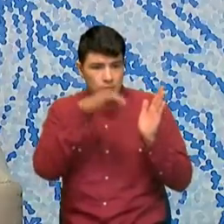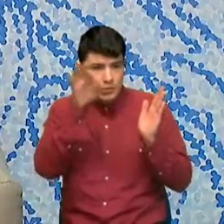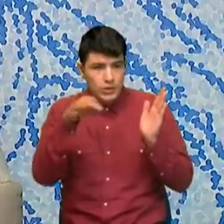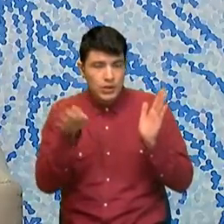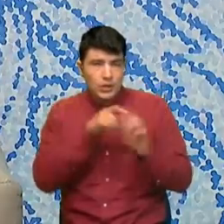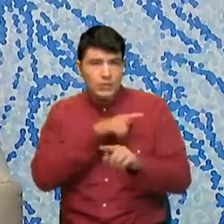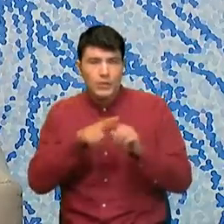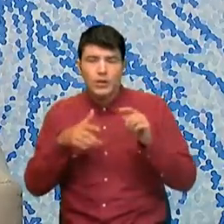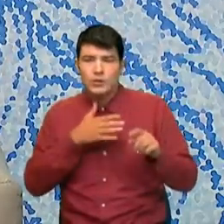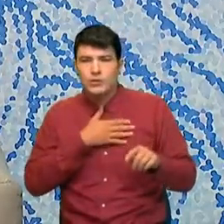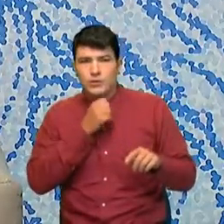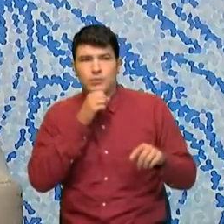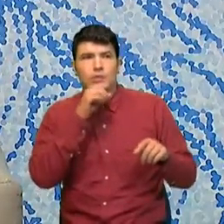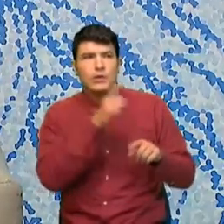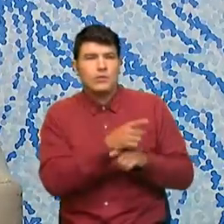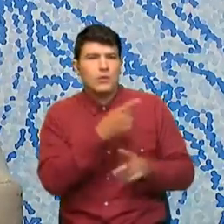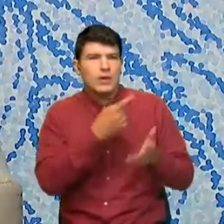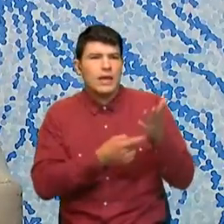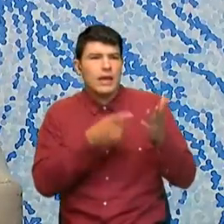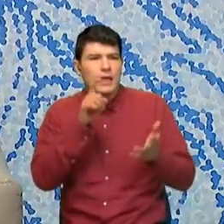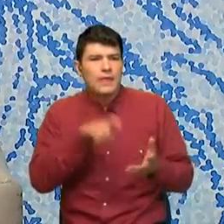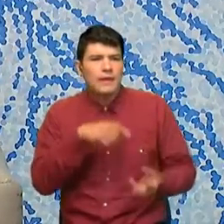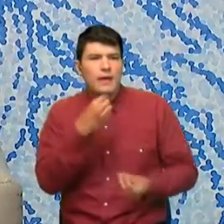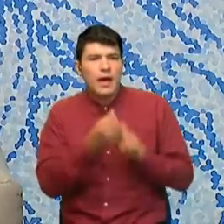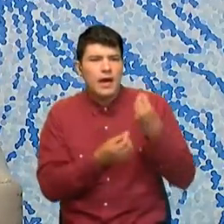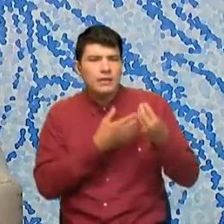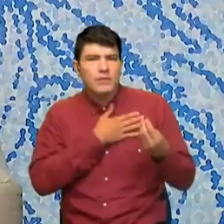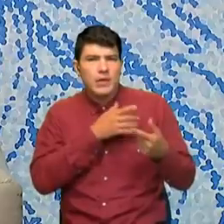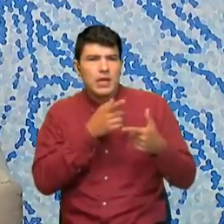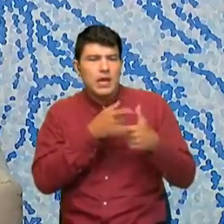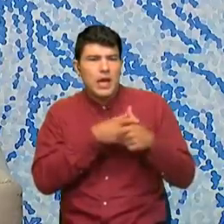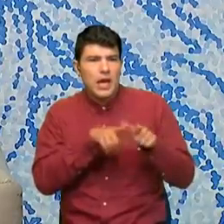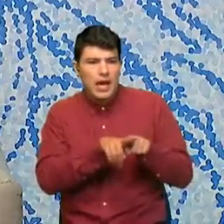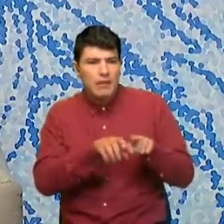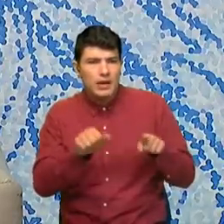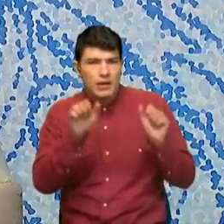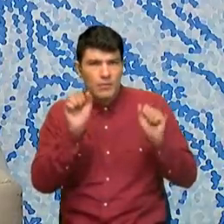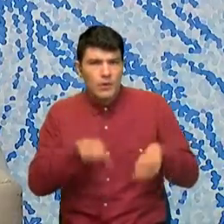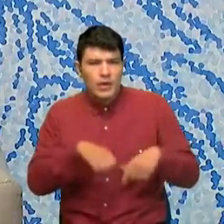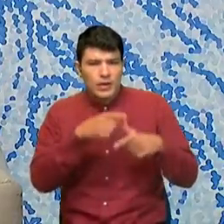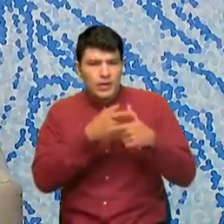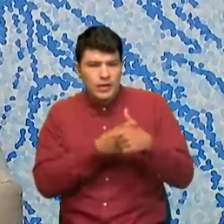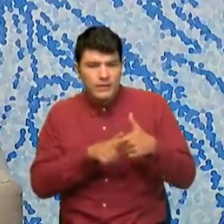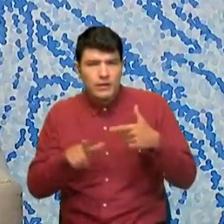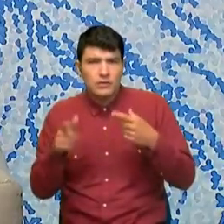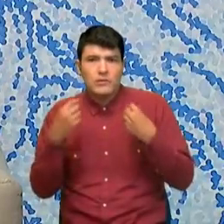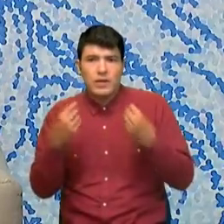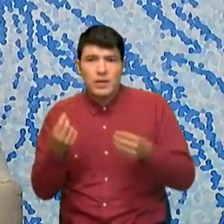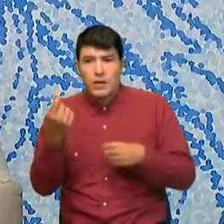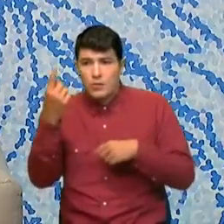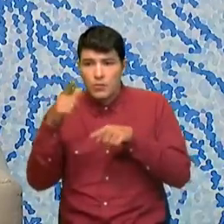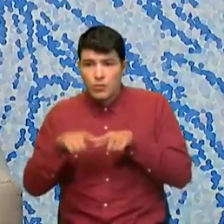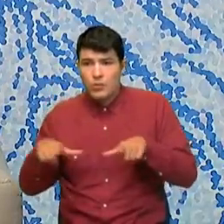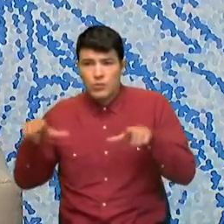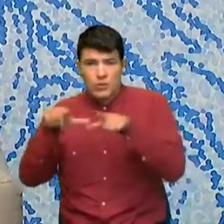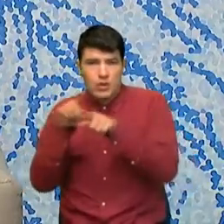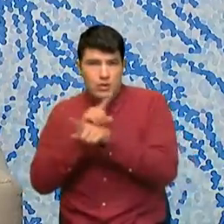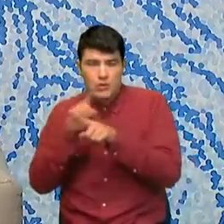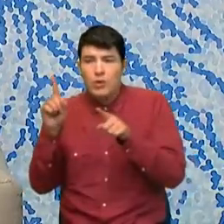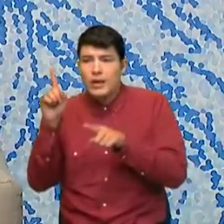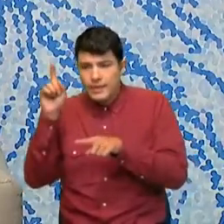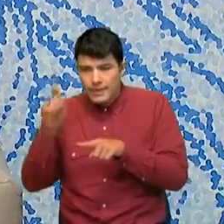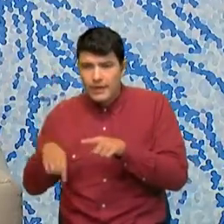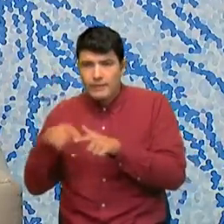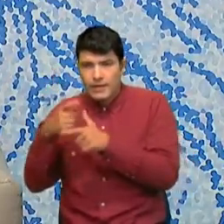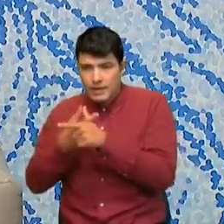pregunta es: ¿qué debe hacer mi hermana para poder desenglobar eso, porque está todo en un solo lote, o sea, no sé si se desenglobe,